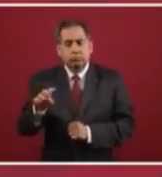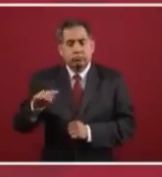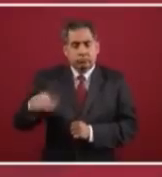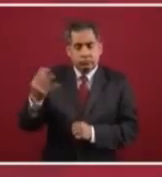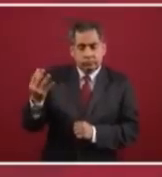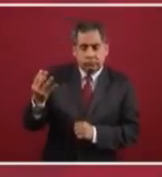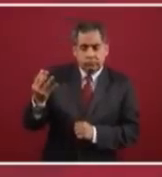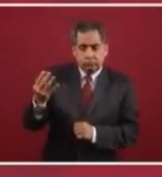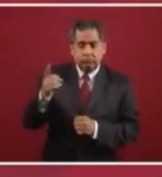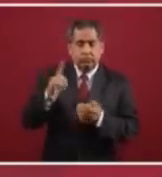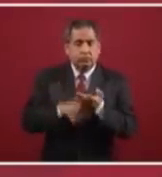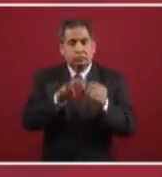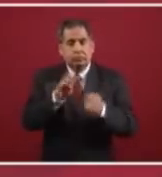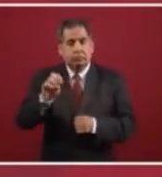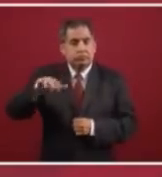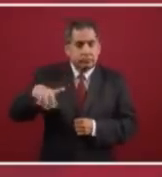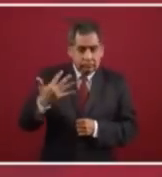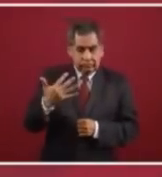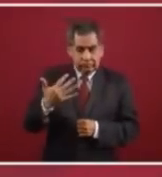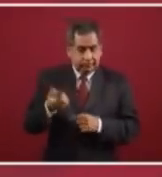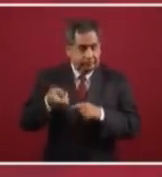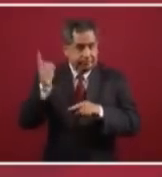1914, 1915,